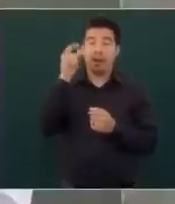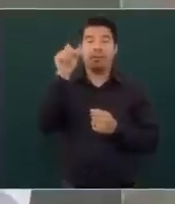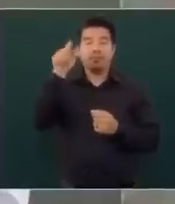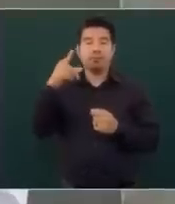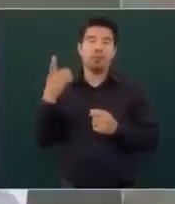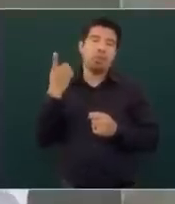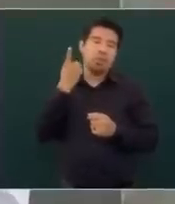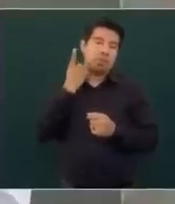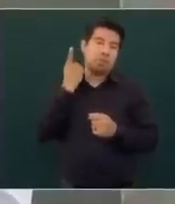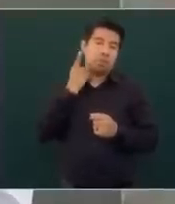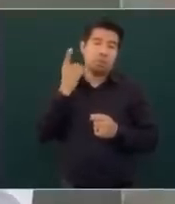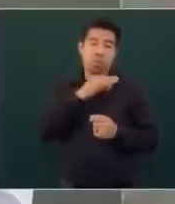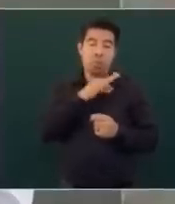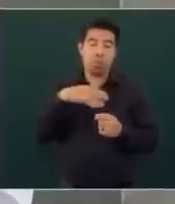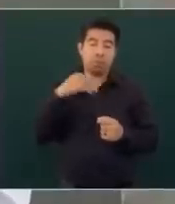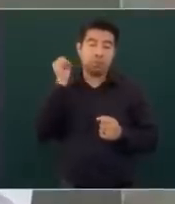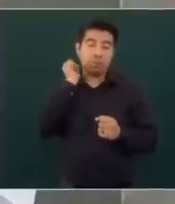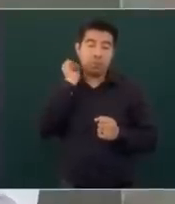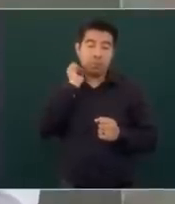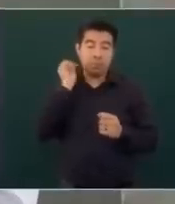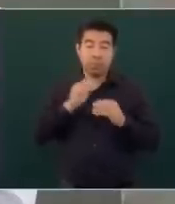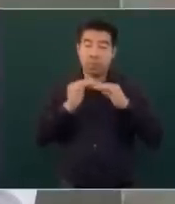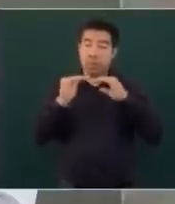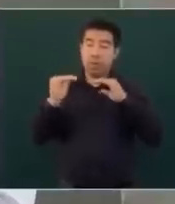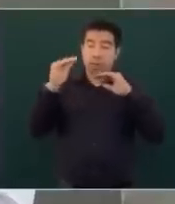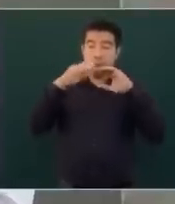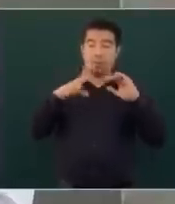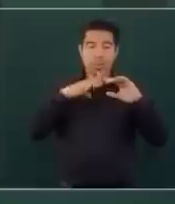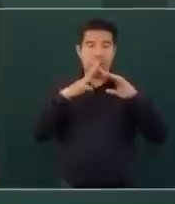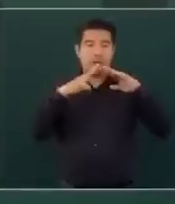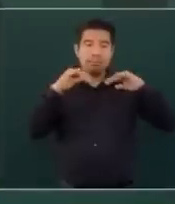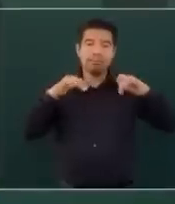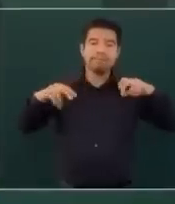legislativo haya una mayoría